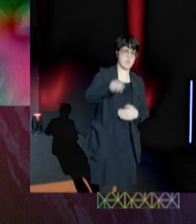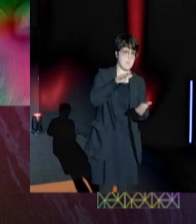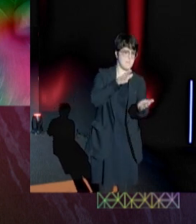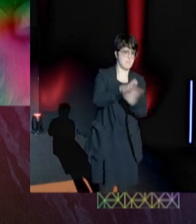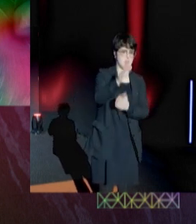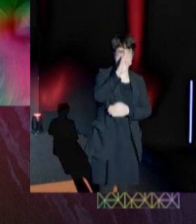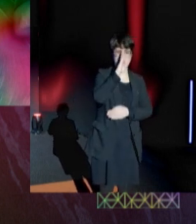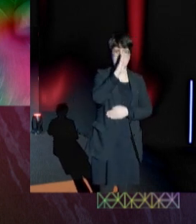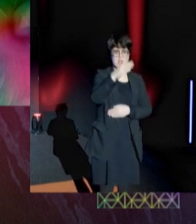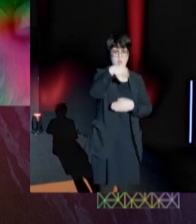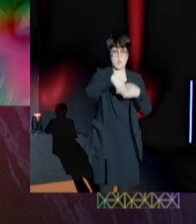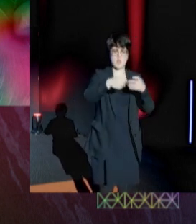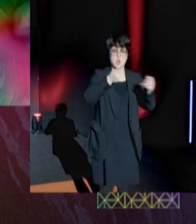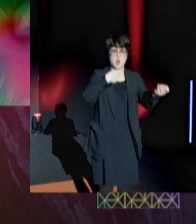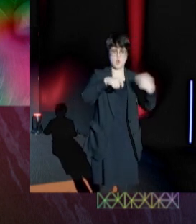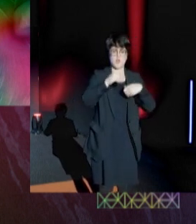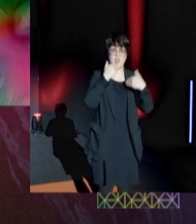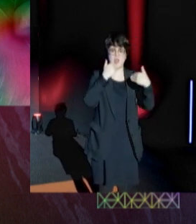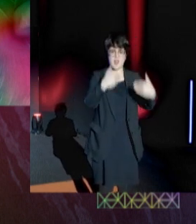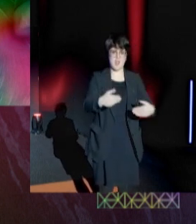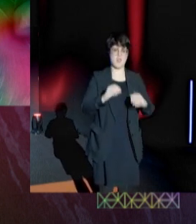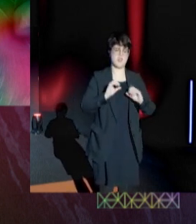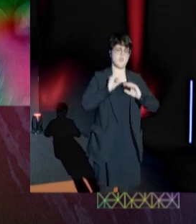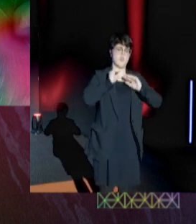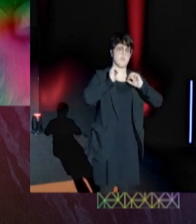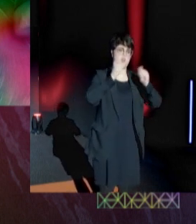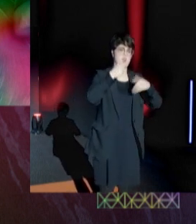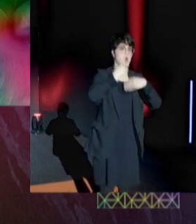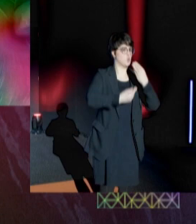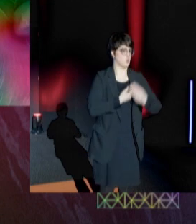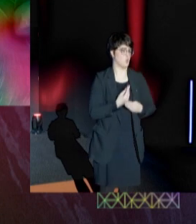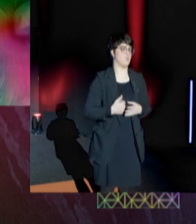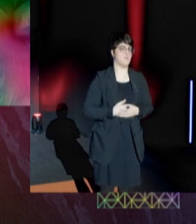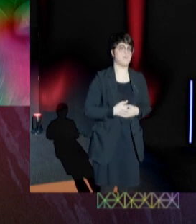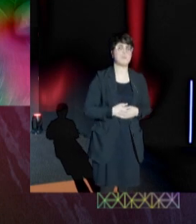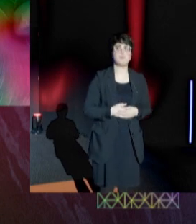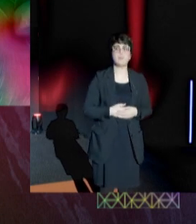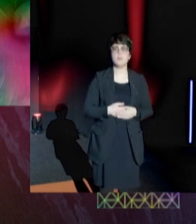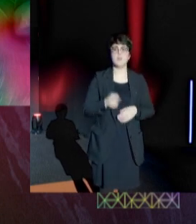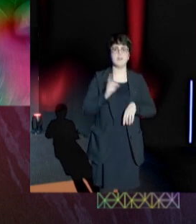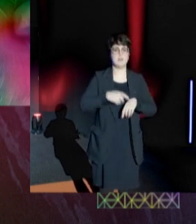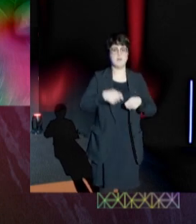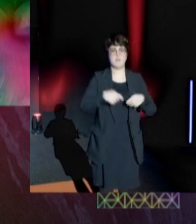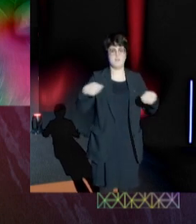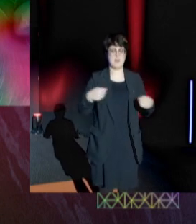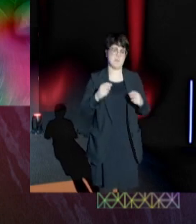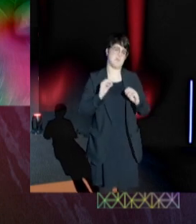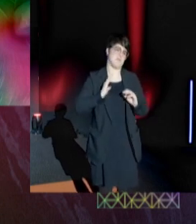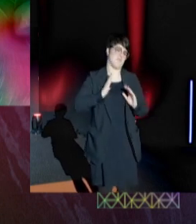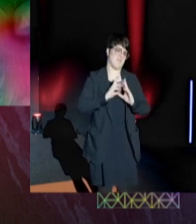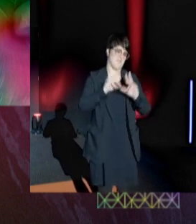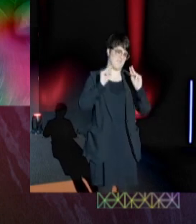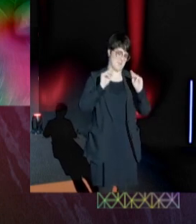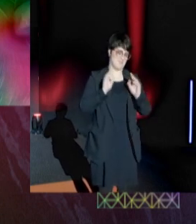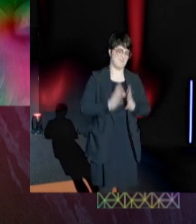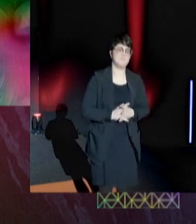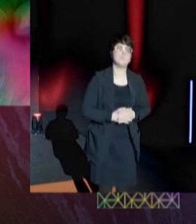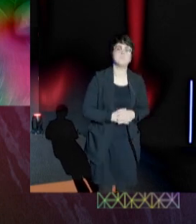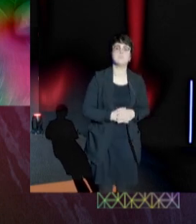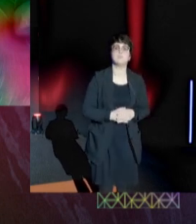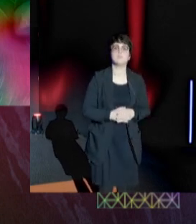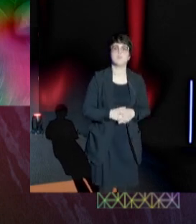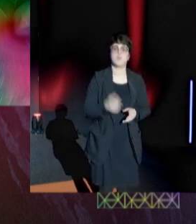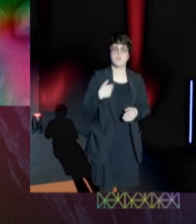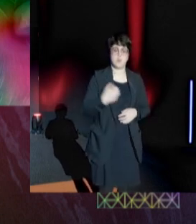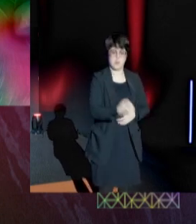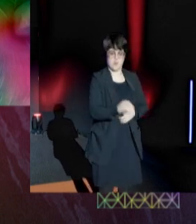directo en vuestros negocios a partir de empezarlo a utilizar bueno parece que me he pasado de tiempo pero dejarme terminar el otro día abriendo un cajón